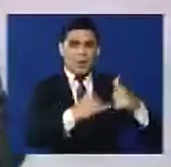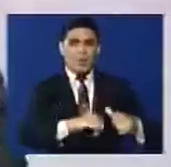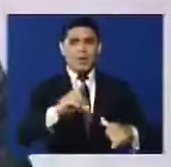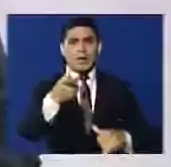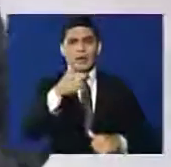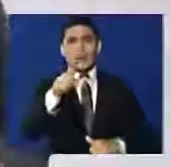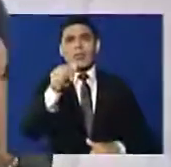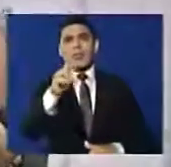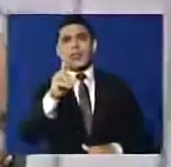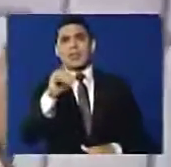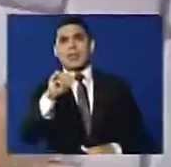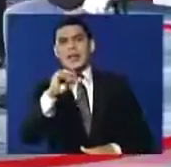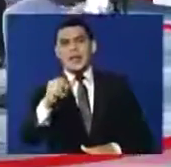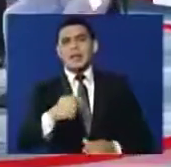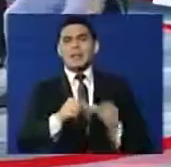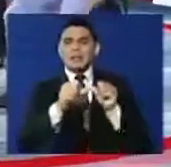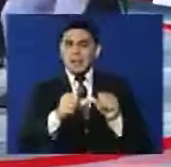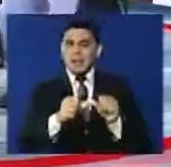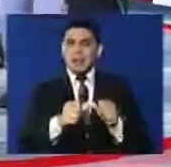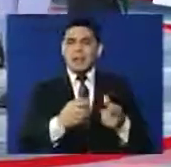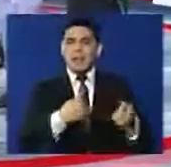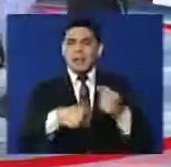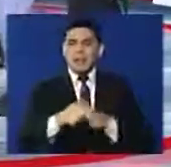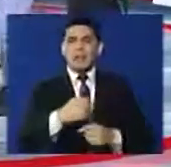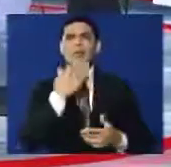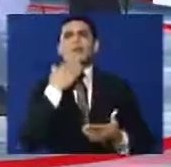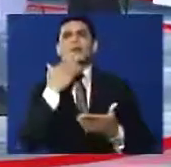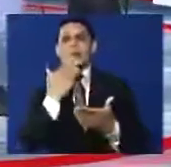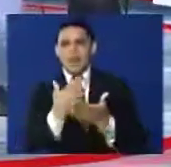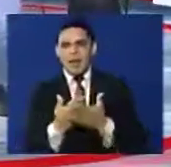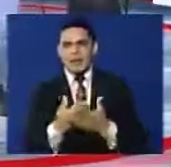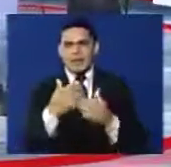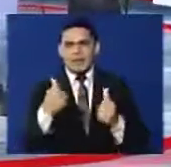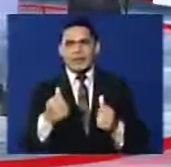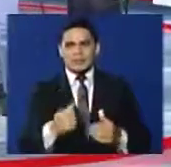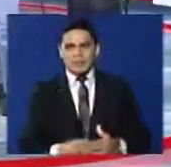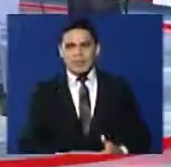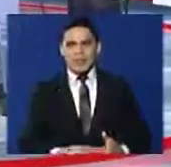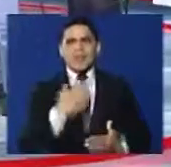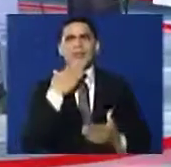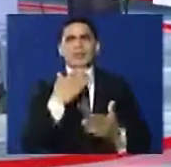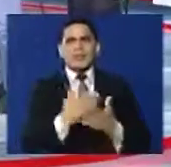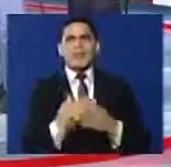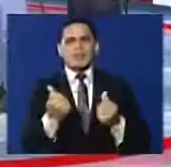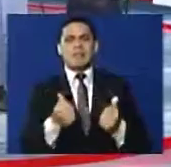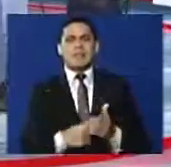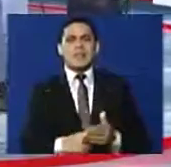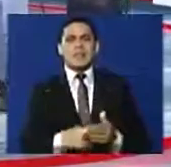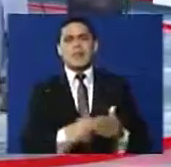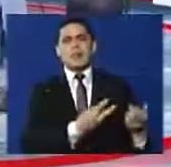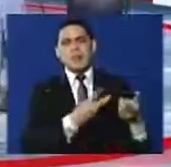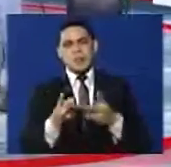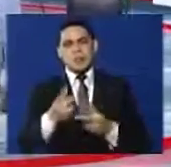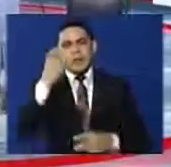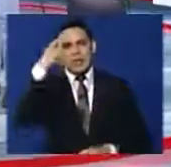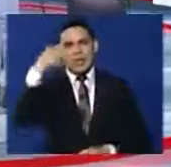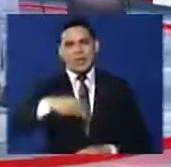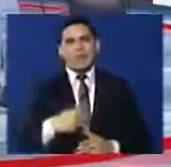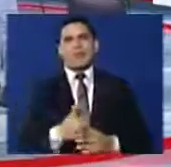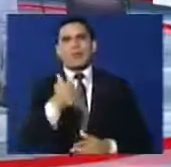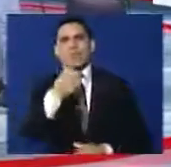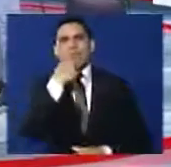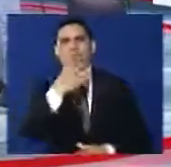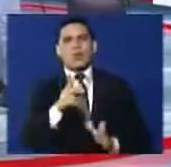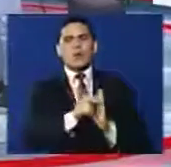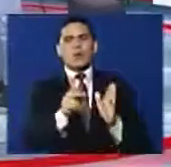seguir vendiendo. Hermano, muchas gracias por haber venido. Así es. Muchas gracias por haber venido al espacio contigo. Se ha pasado muy